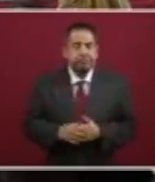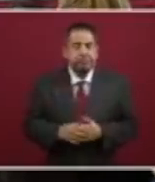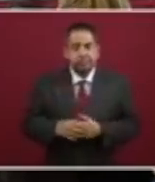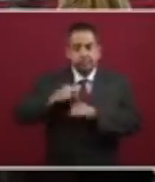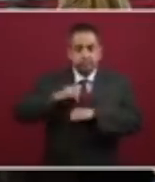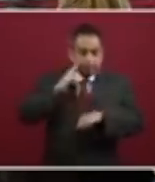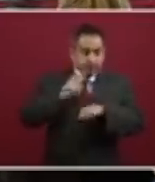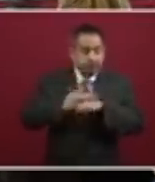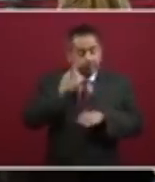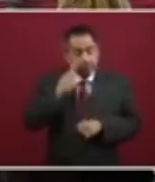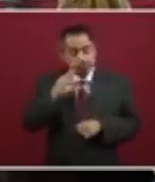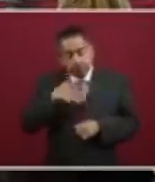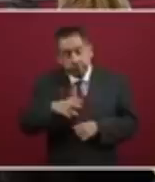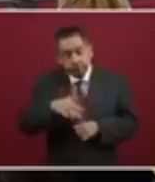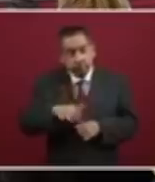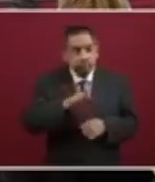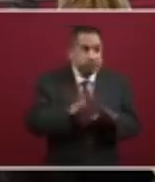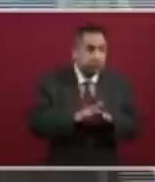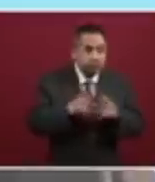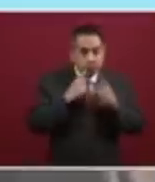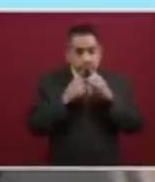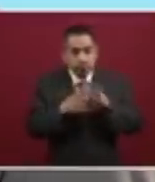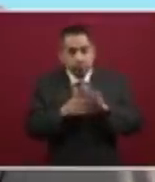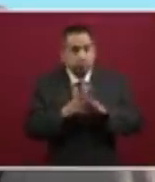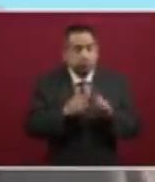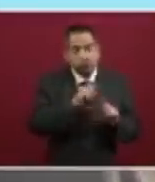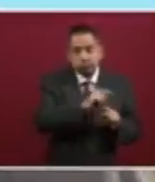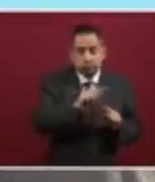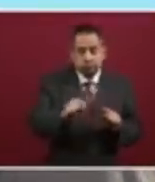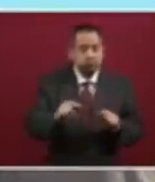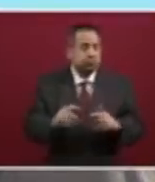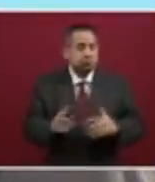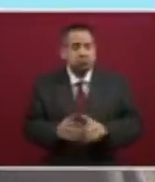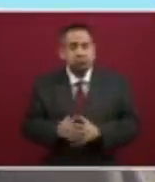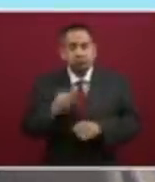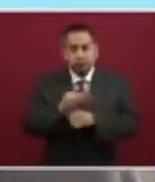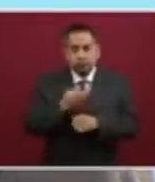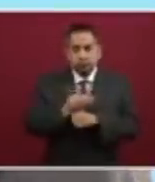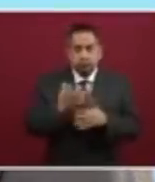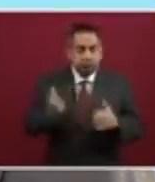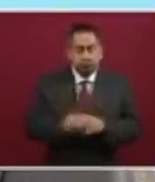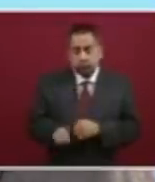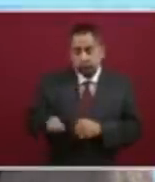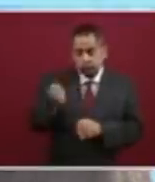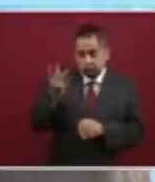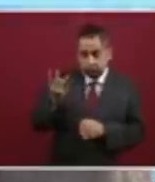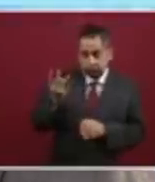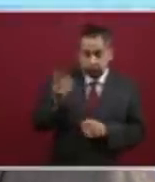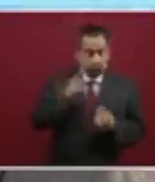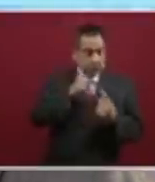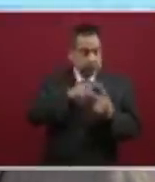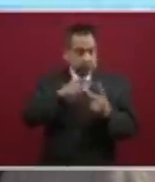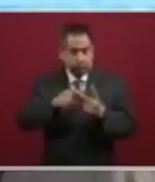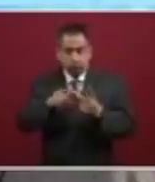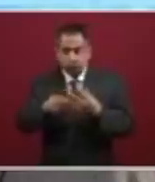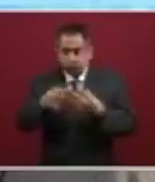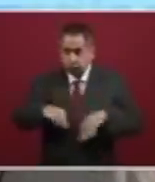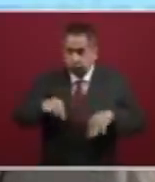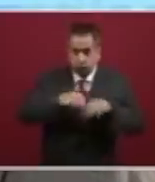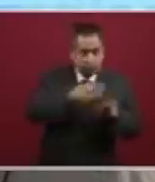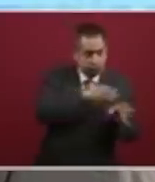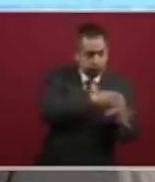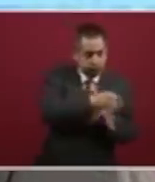estas tareas de acuerdo a la legislación, estamos llevando a cabo cuatro acciones muy